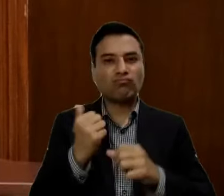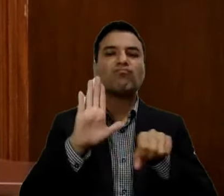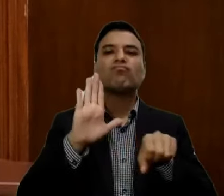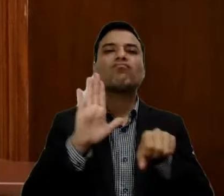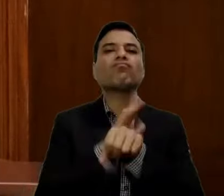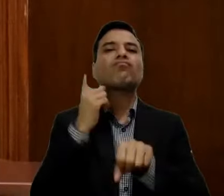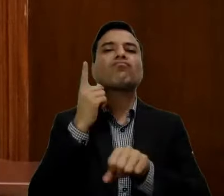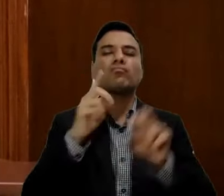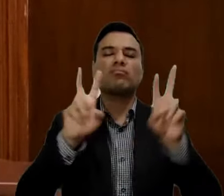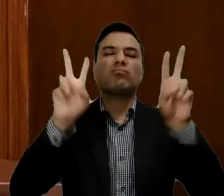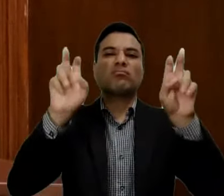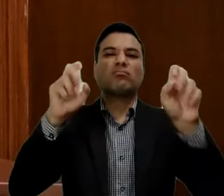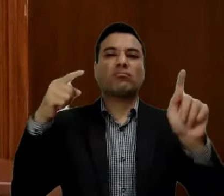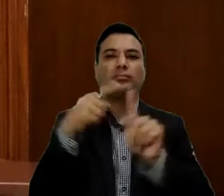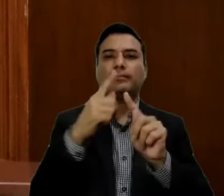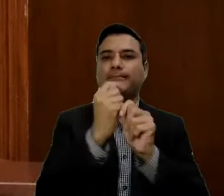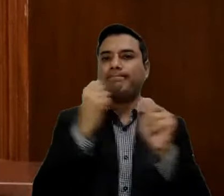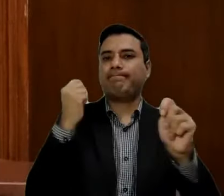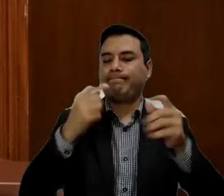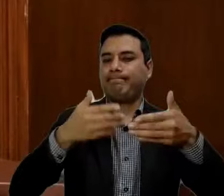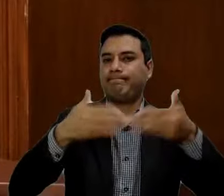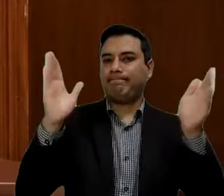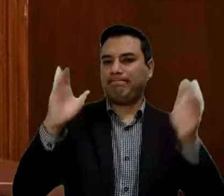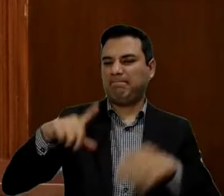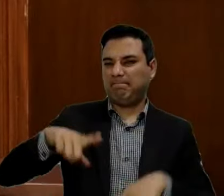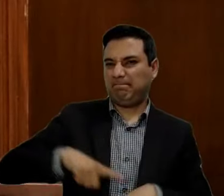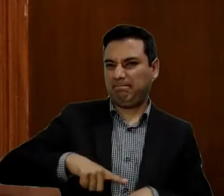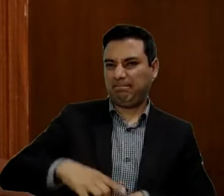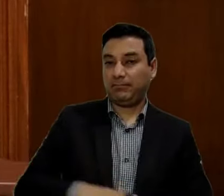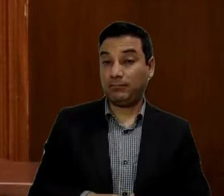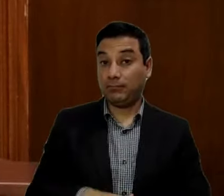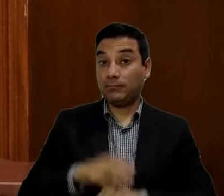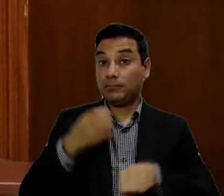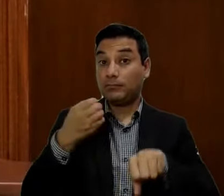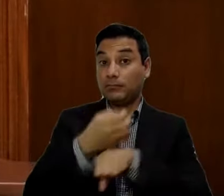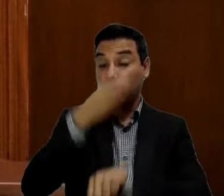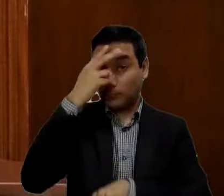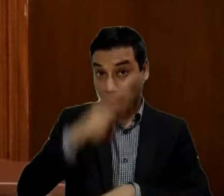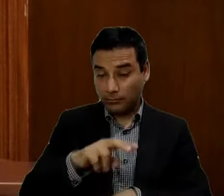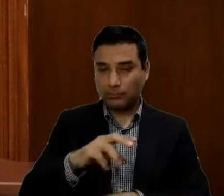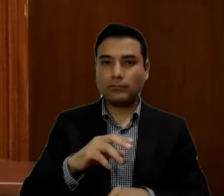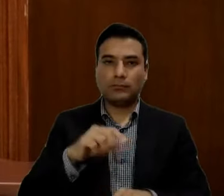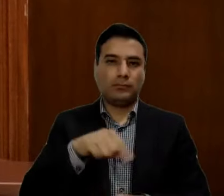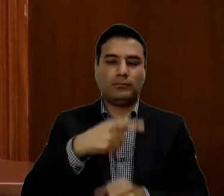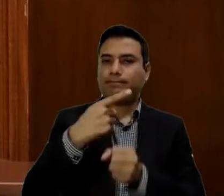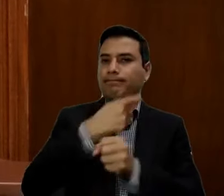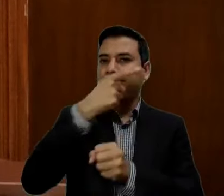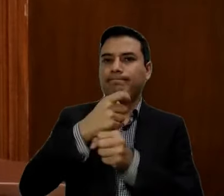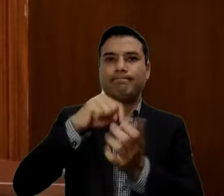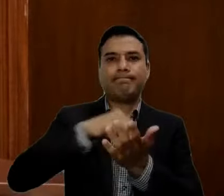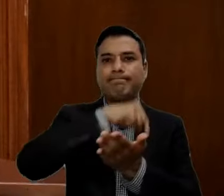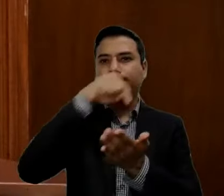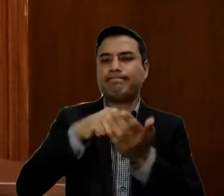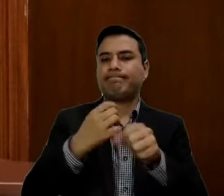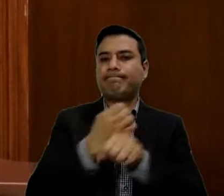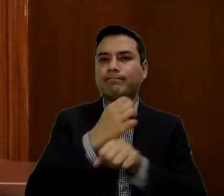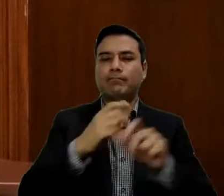público. Nuestra entidad es la más poblada del país y por ende demanda